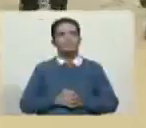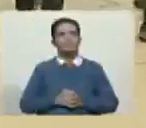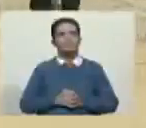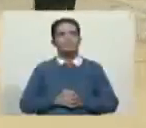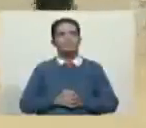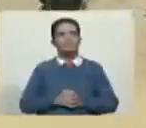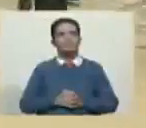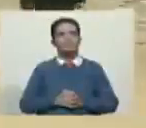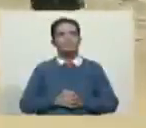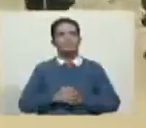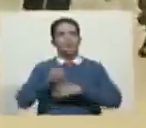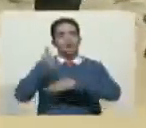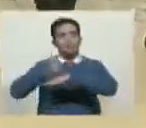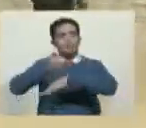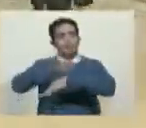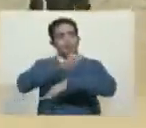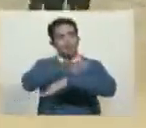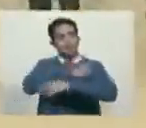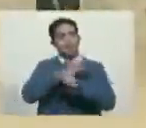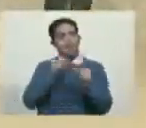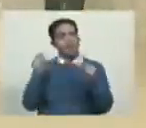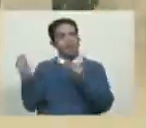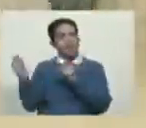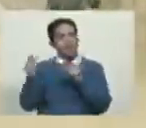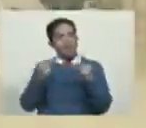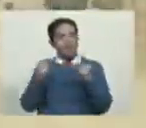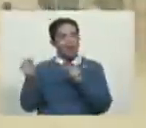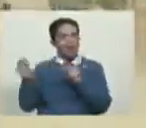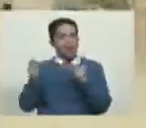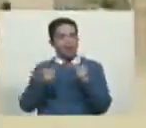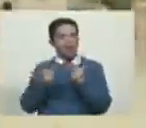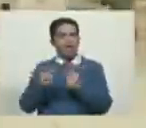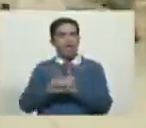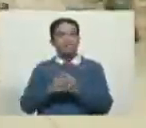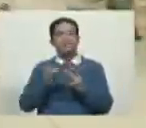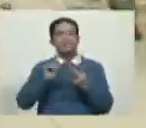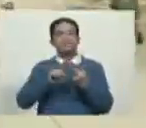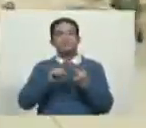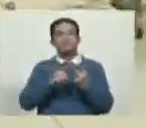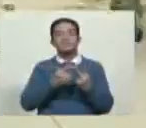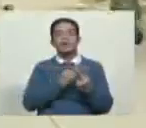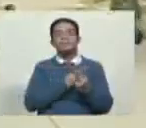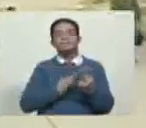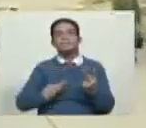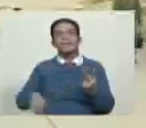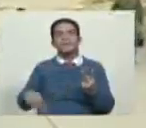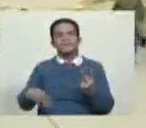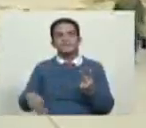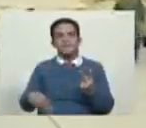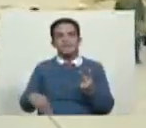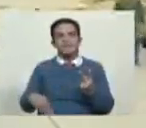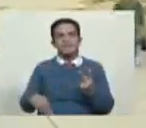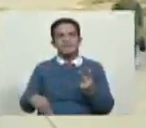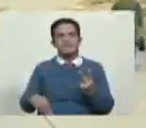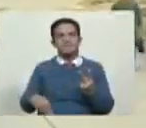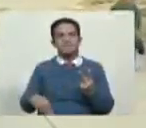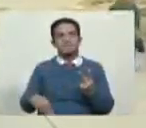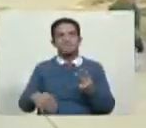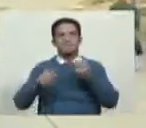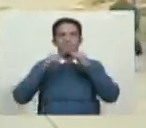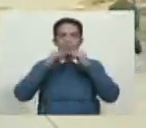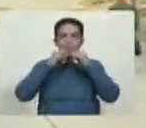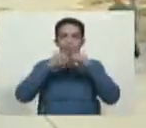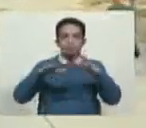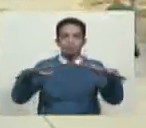alto mando militar. El presidente de la República, Nicolás Maduro Moros, da este importante mensaje a nivel nacional